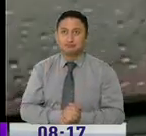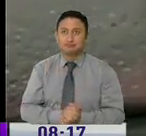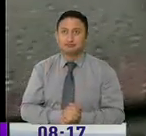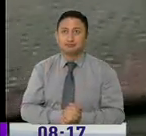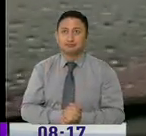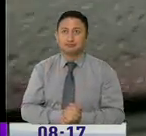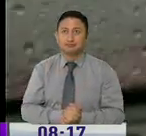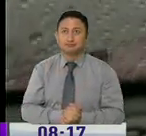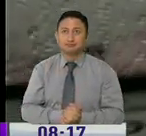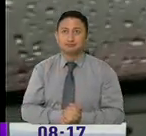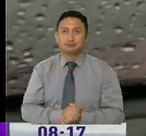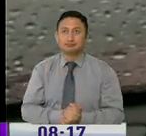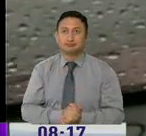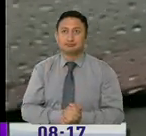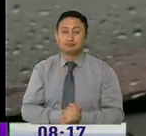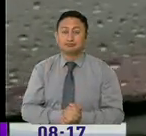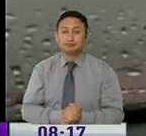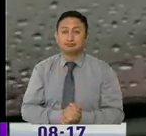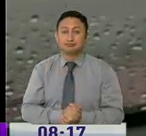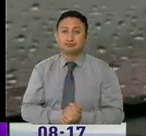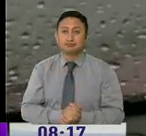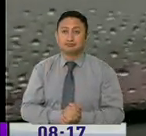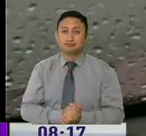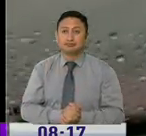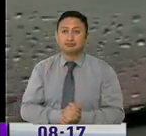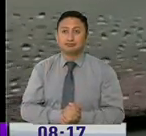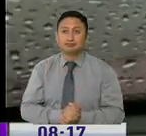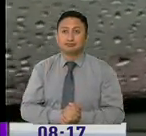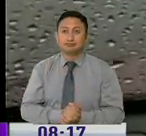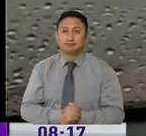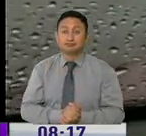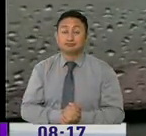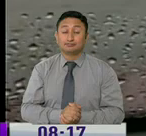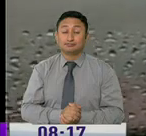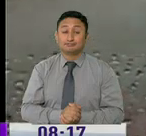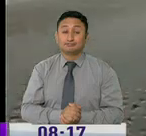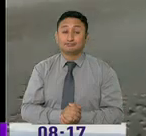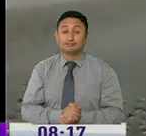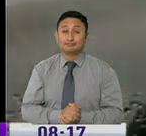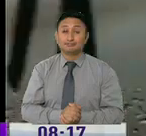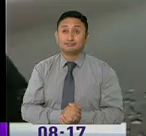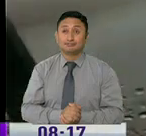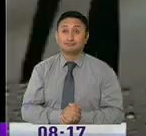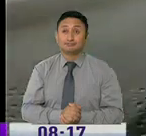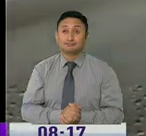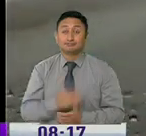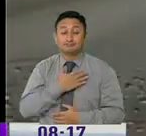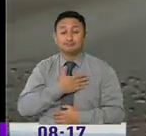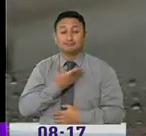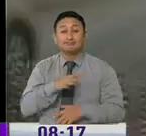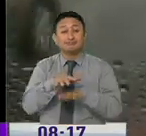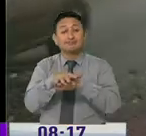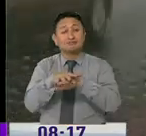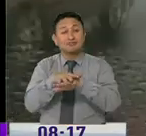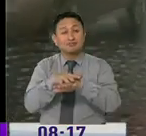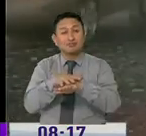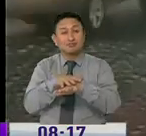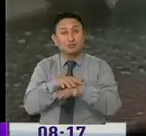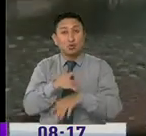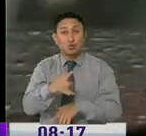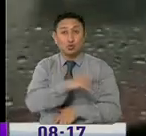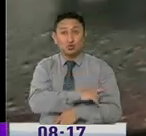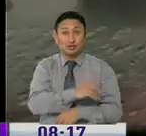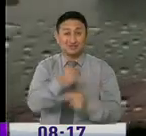Simón Bolívar. Vaya despacio, Simón Bolívar a esta hora. Miren, entonces, si usted excede